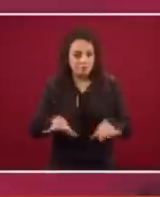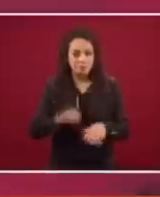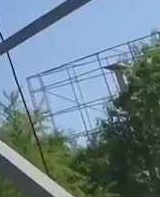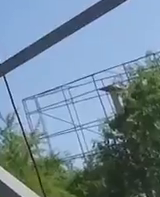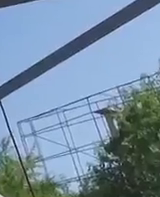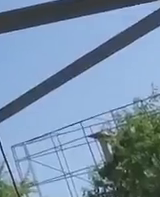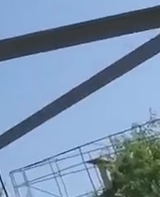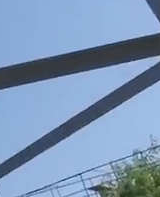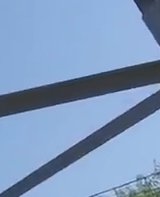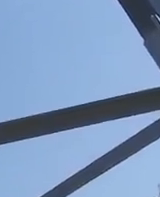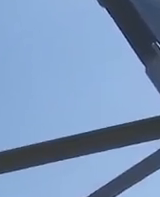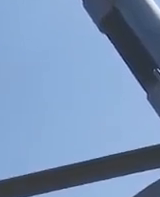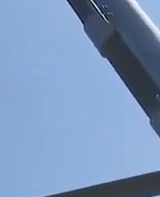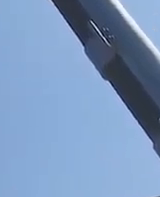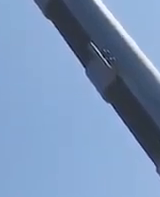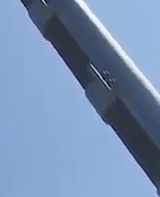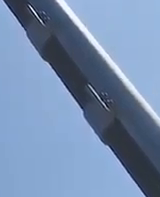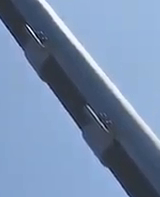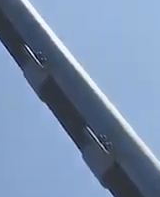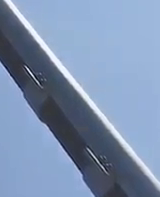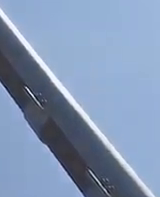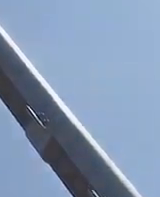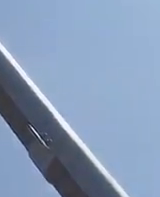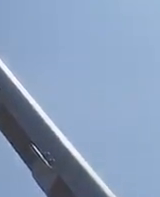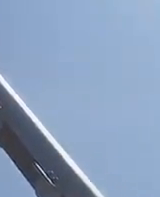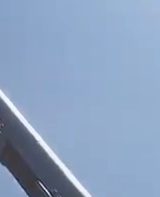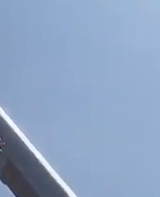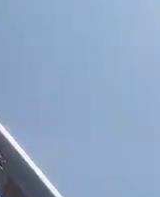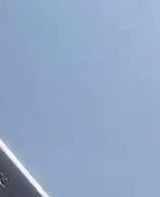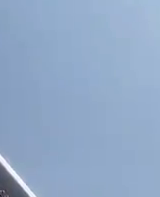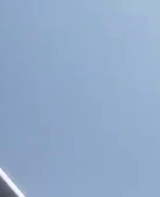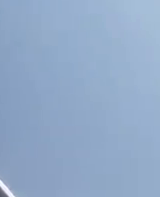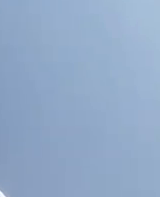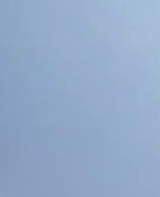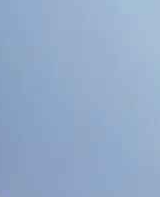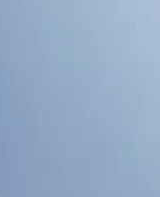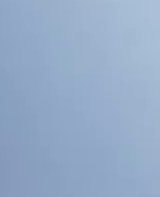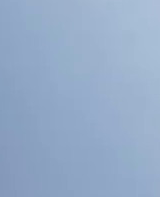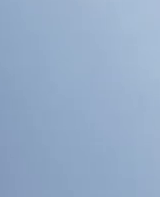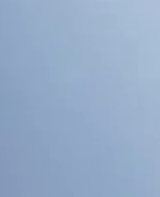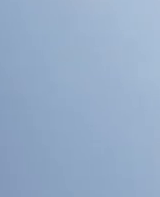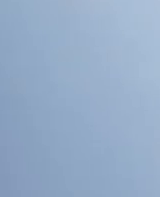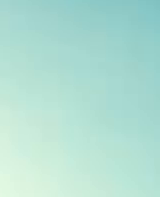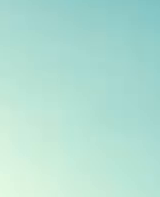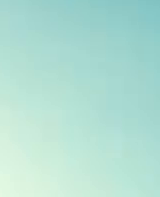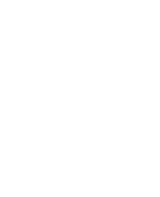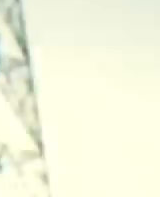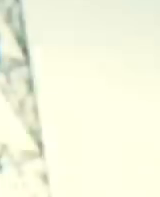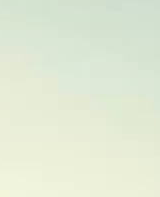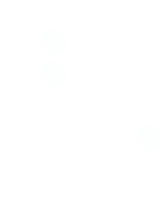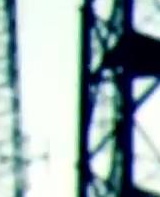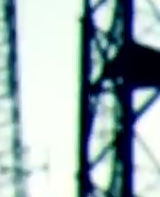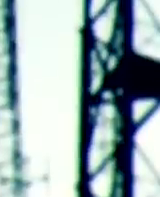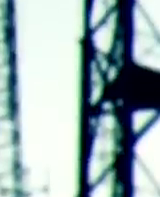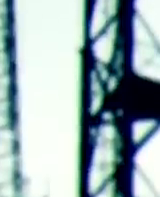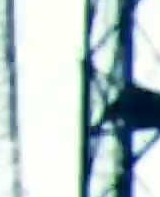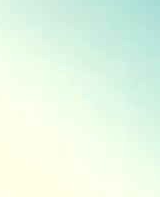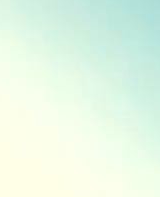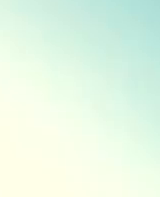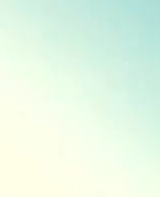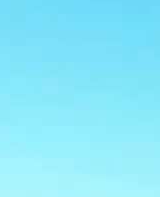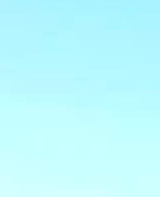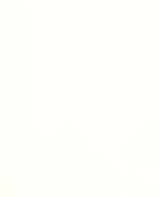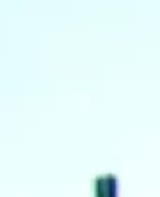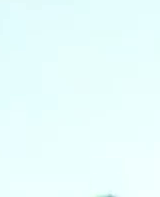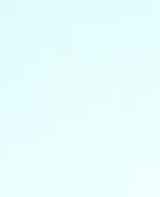perfectamente bien puntualizado de cuántos lugares ya hemos cubierto, porque ya hemos ido